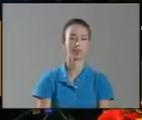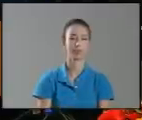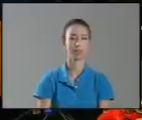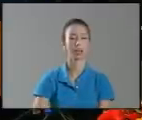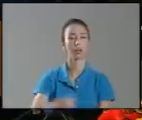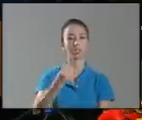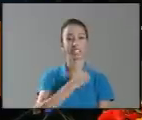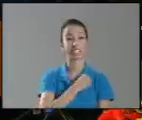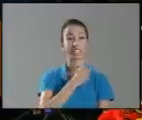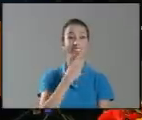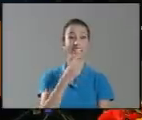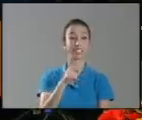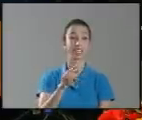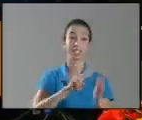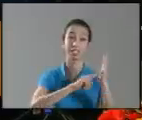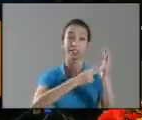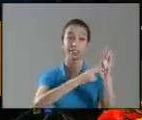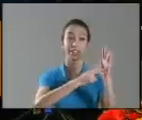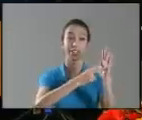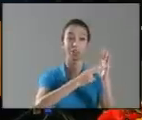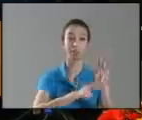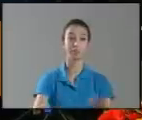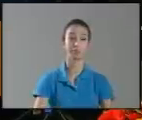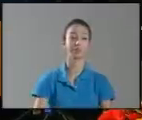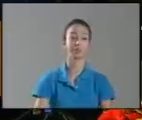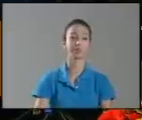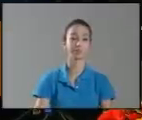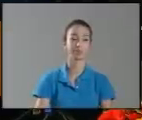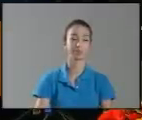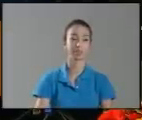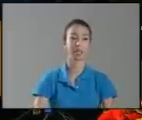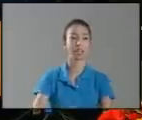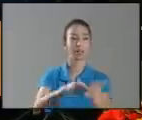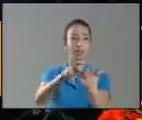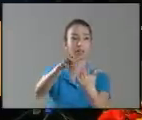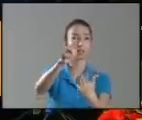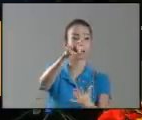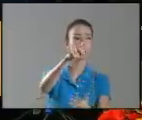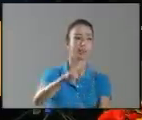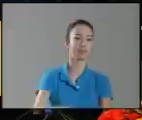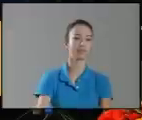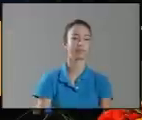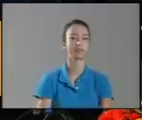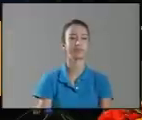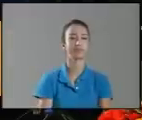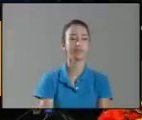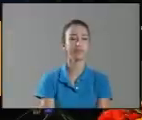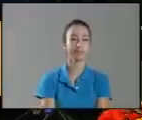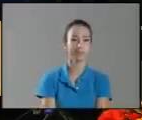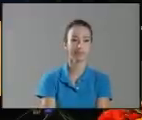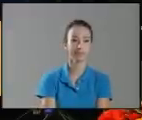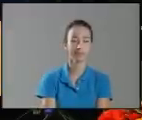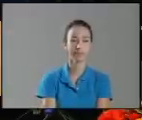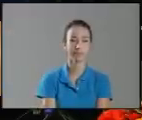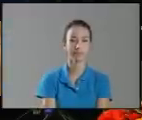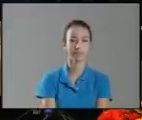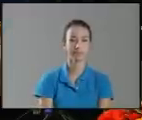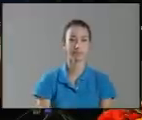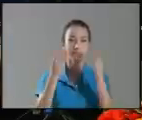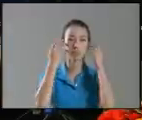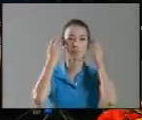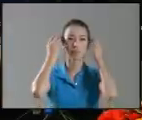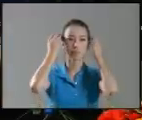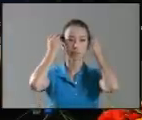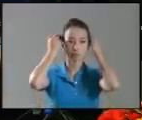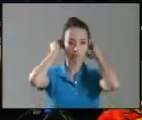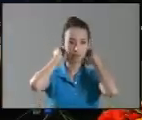A ver, échame una manita ahí con el micrófono, hermano amado, a los que quieran decir su concepto. Camina para allá,